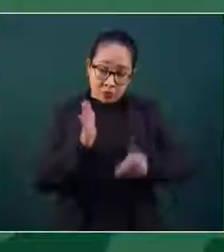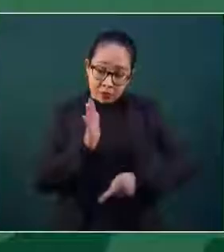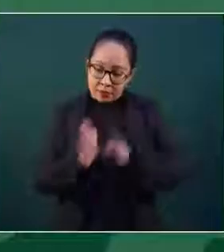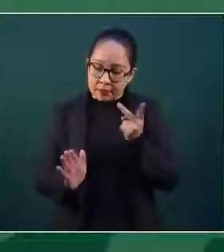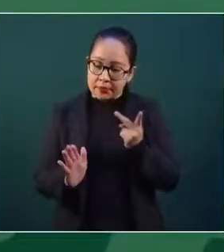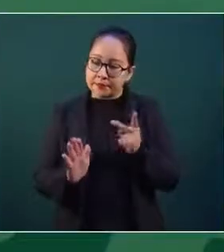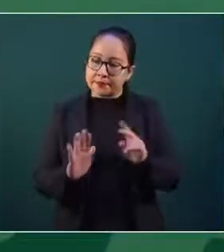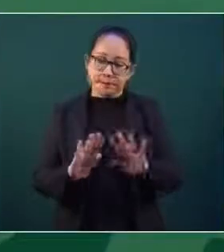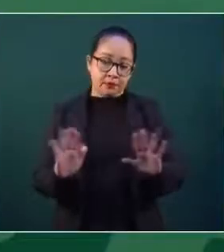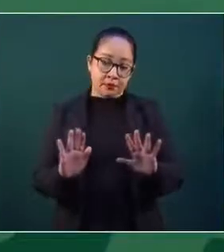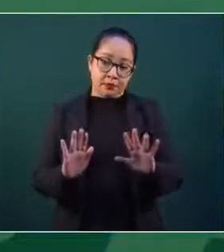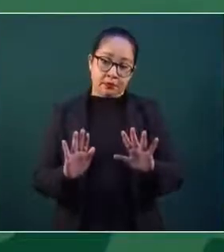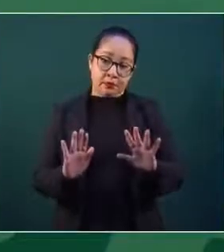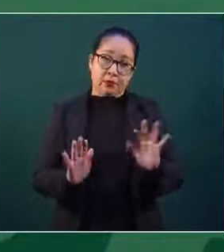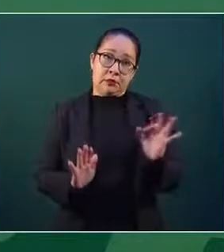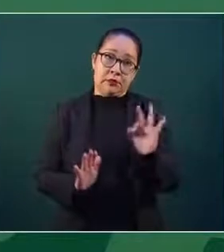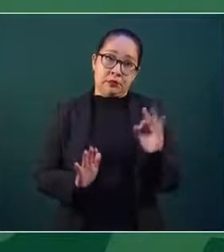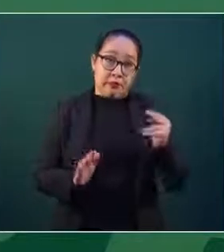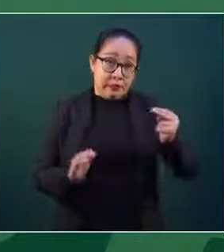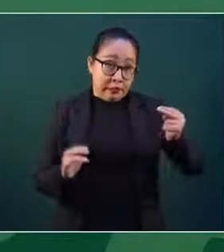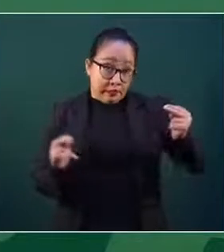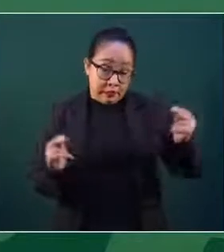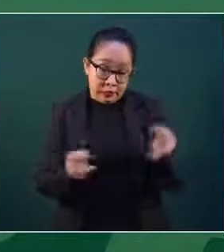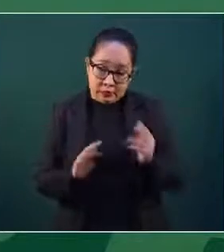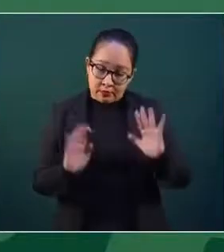solo si fuese necesario.